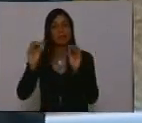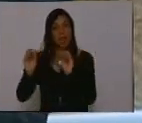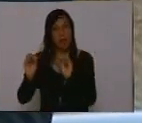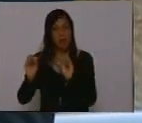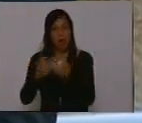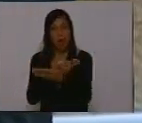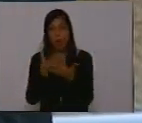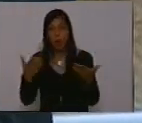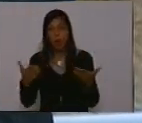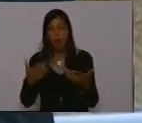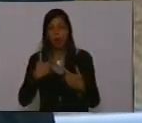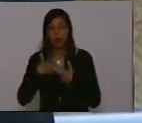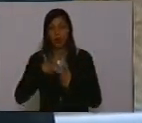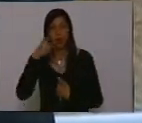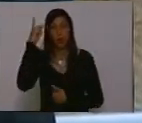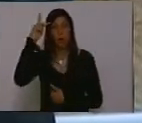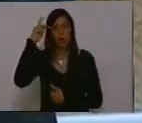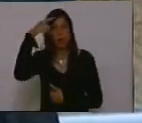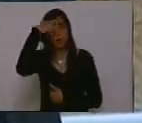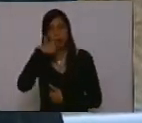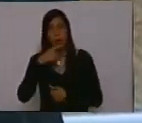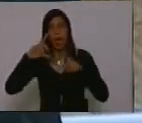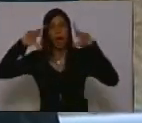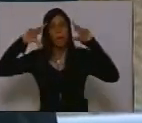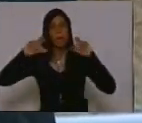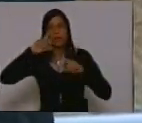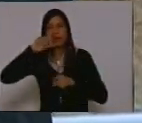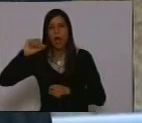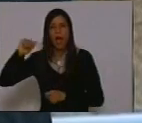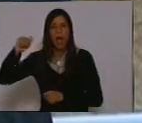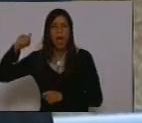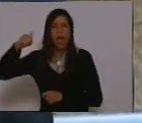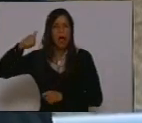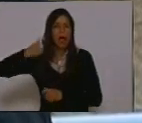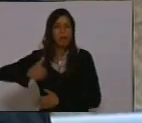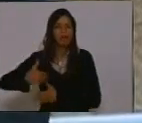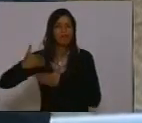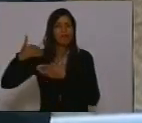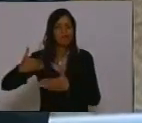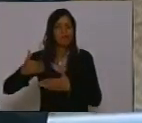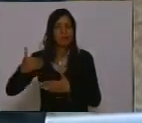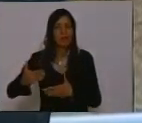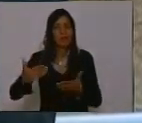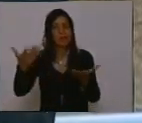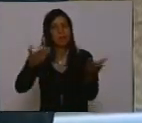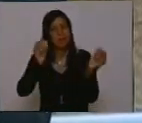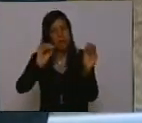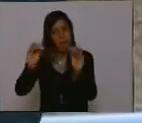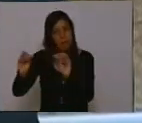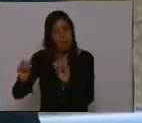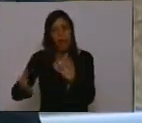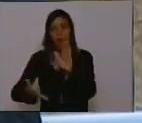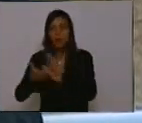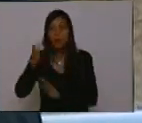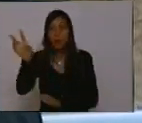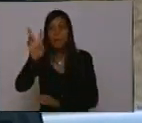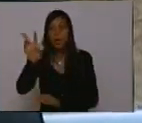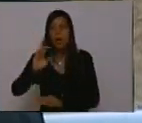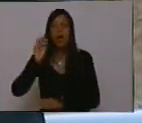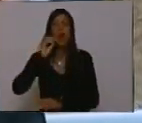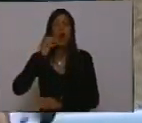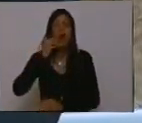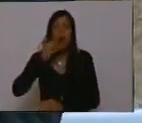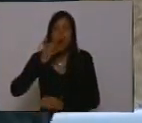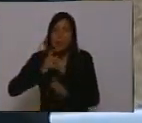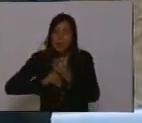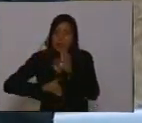como profesor de muchos años de docencia a construir la patria en la